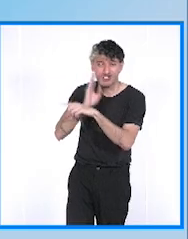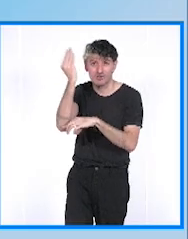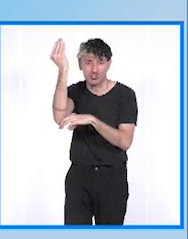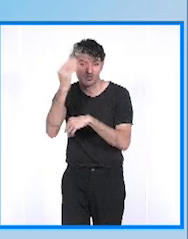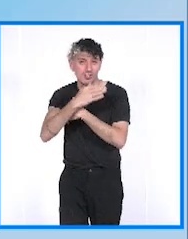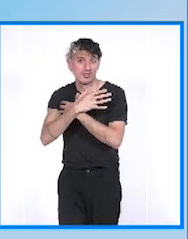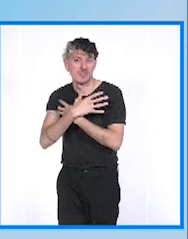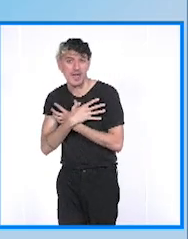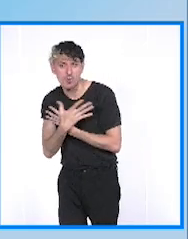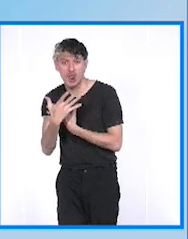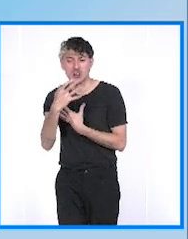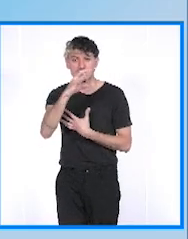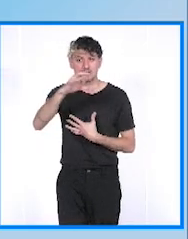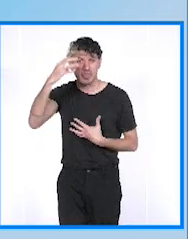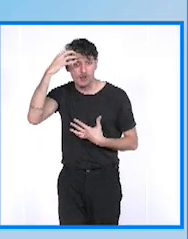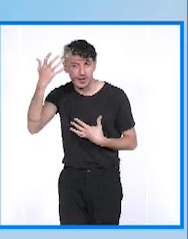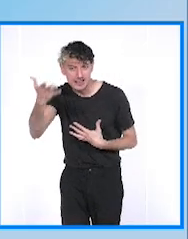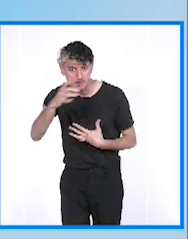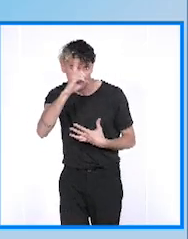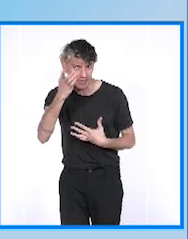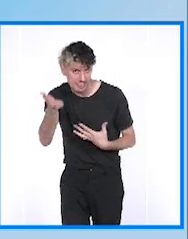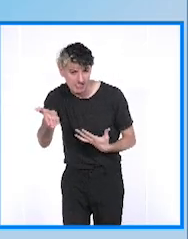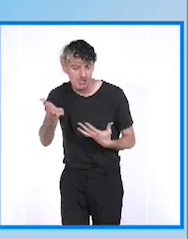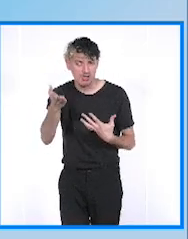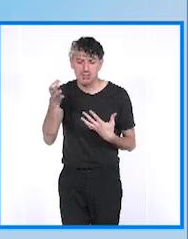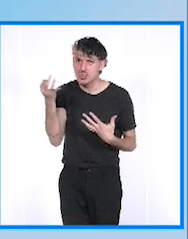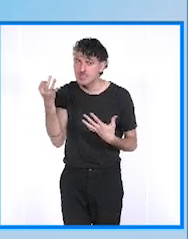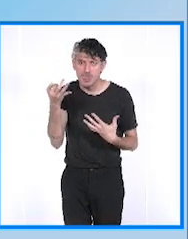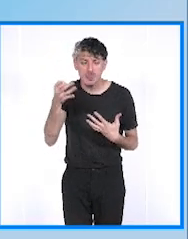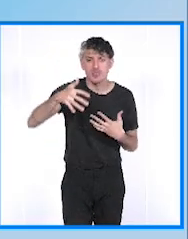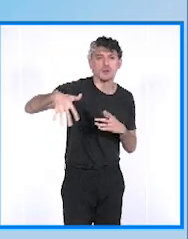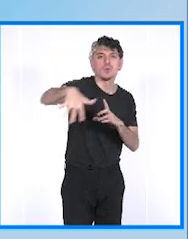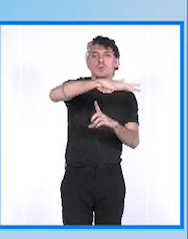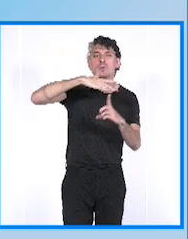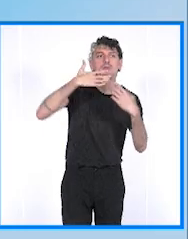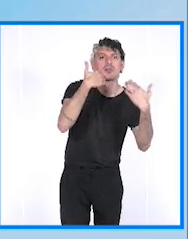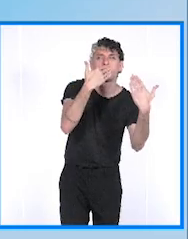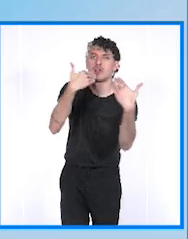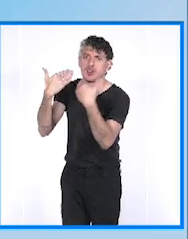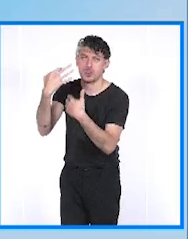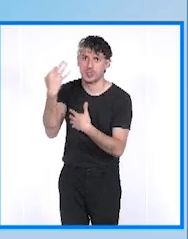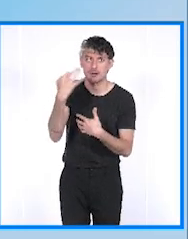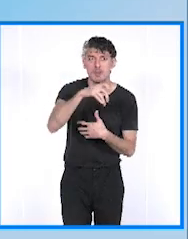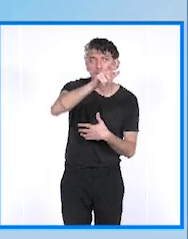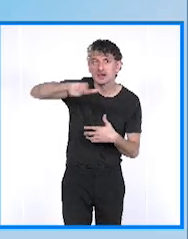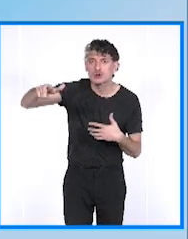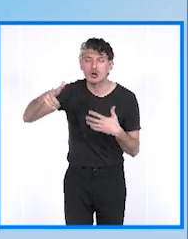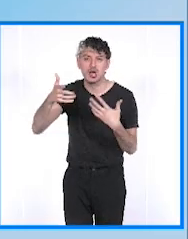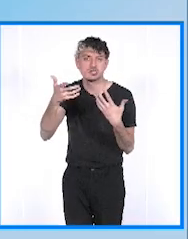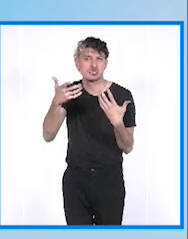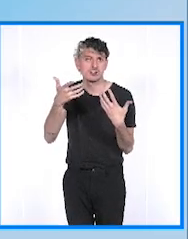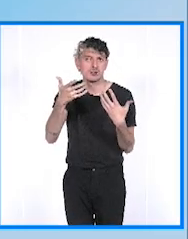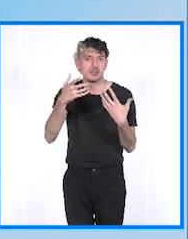teruel en en en San Sebastián de Los Reyes tiene que tener un diálogo con ese ecosistema con esas acciones con esas personas con las personas